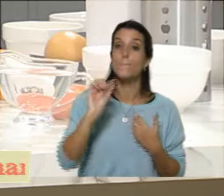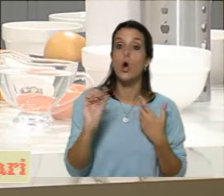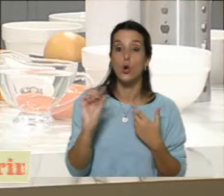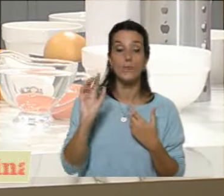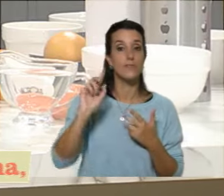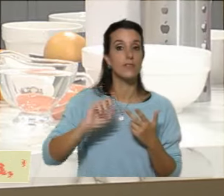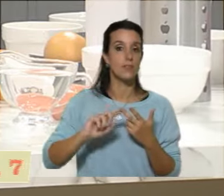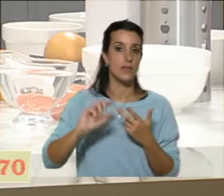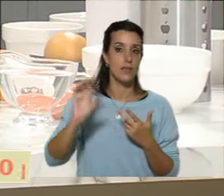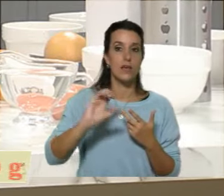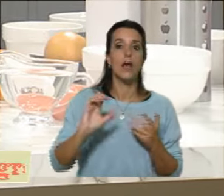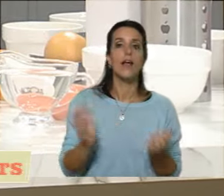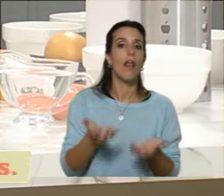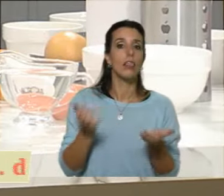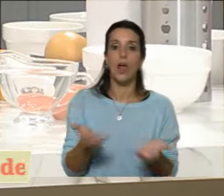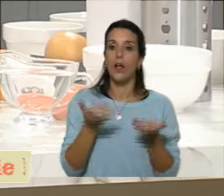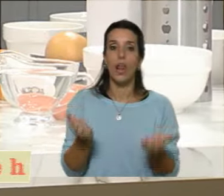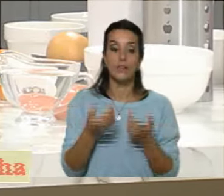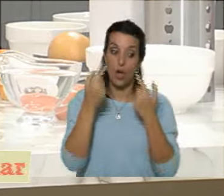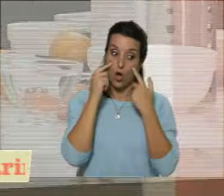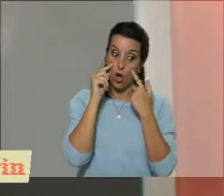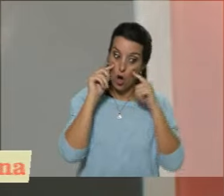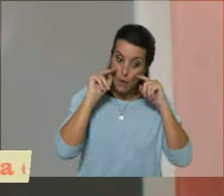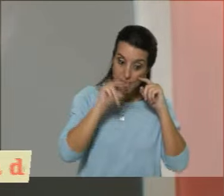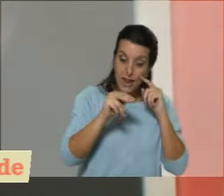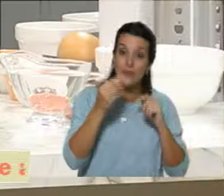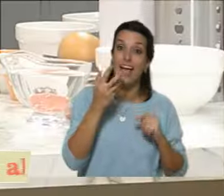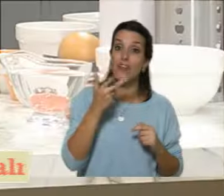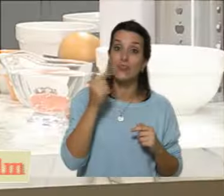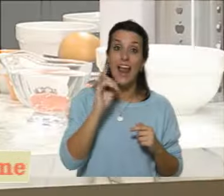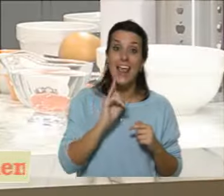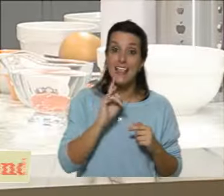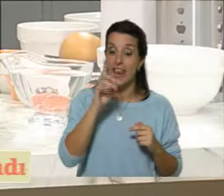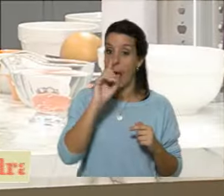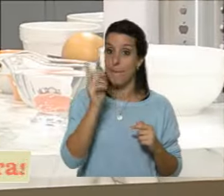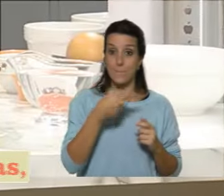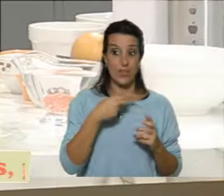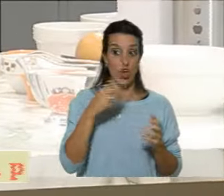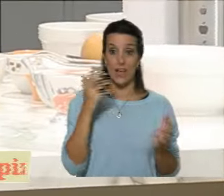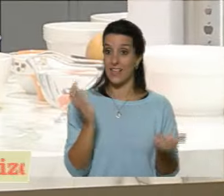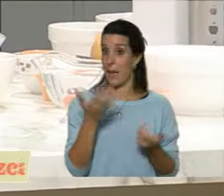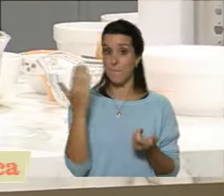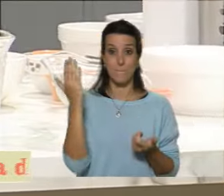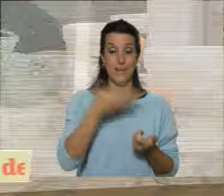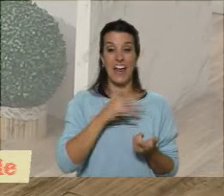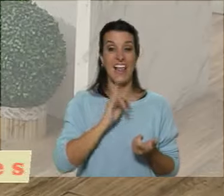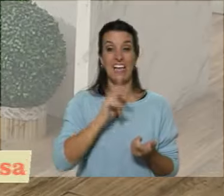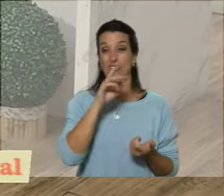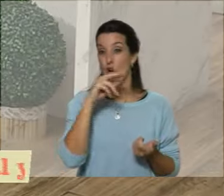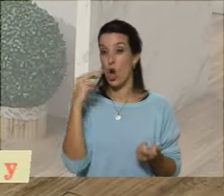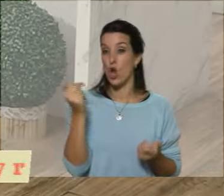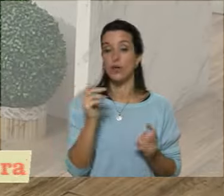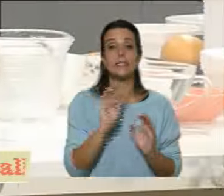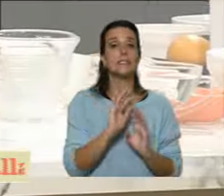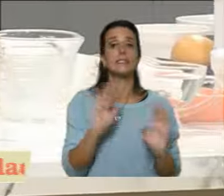y lo pongo ahí a calentar, ¿está? Échale el ojo porque viste que el azúcar y la leche enseguida se te quema, se te agarra olor a leche y eso no hay amor que